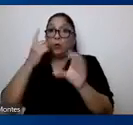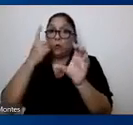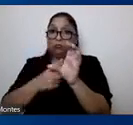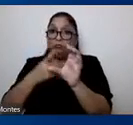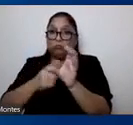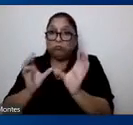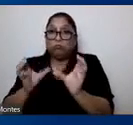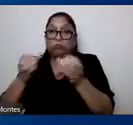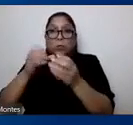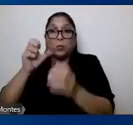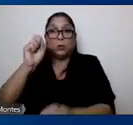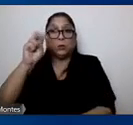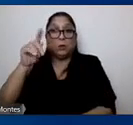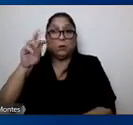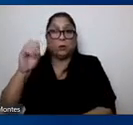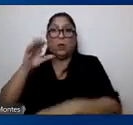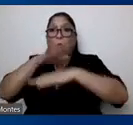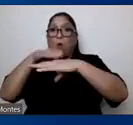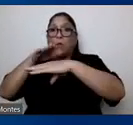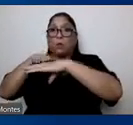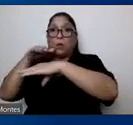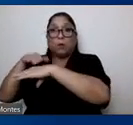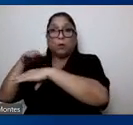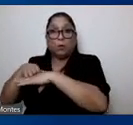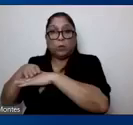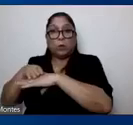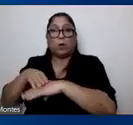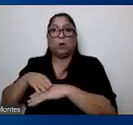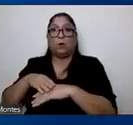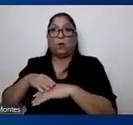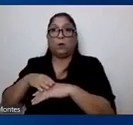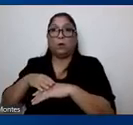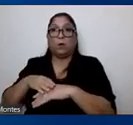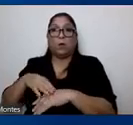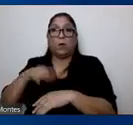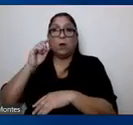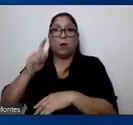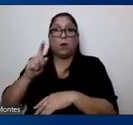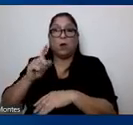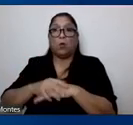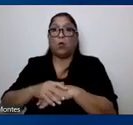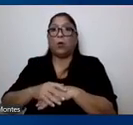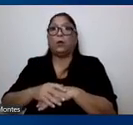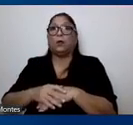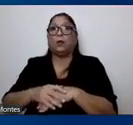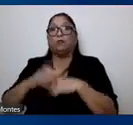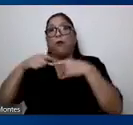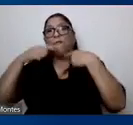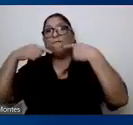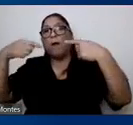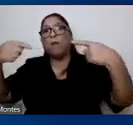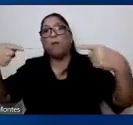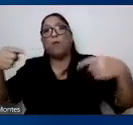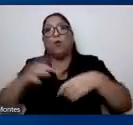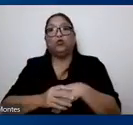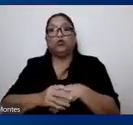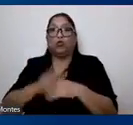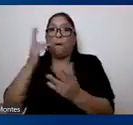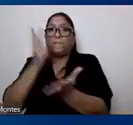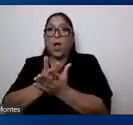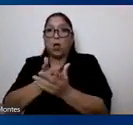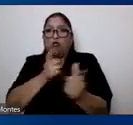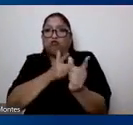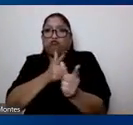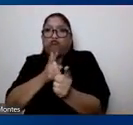Luminoso había convocado a una de sus famosos paros armados,